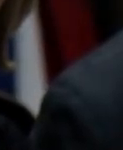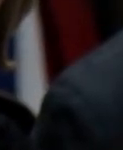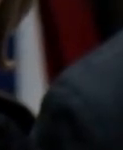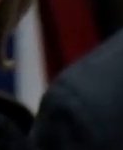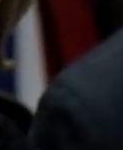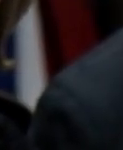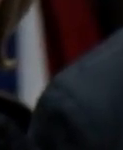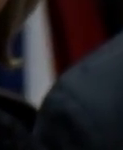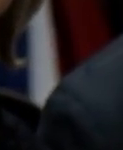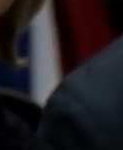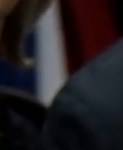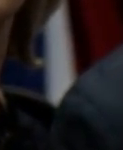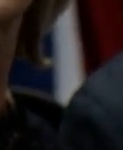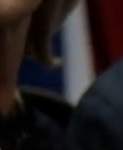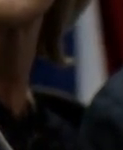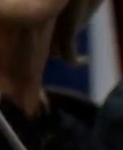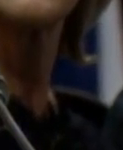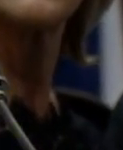Asamblea Legislativa.